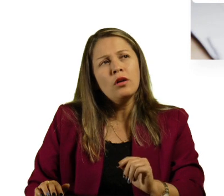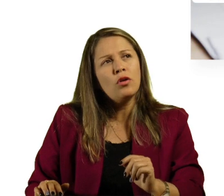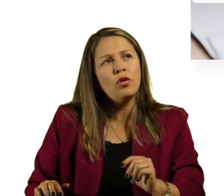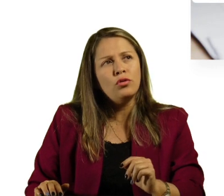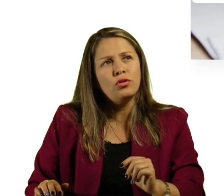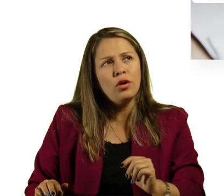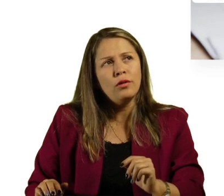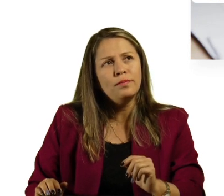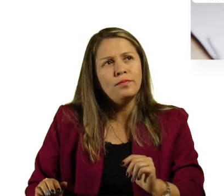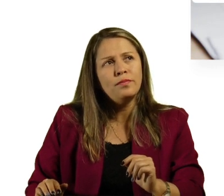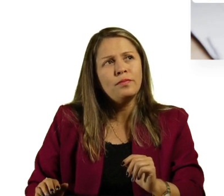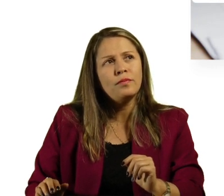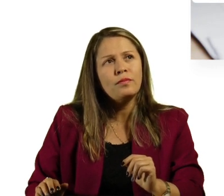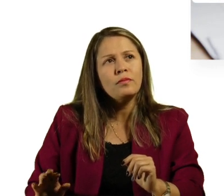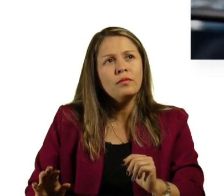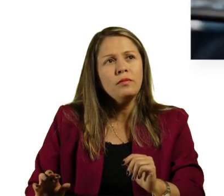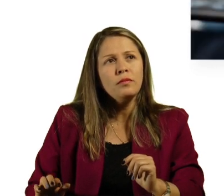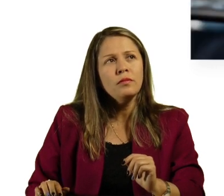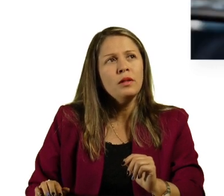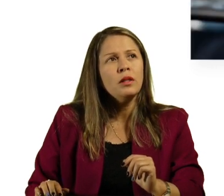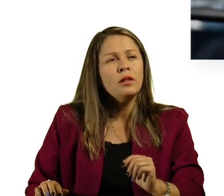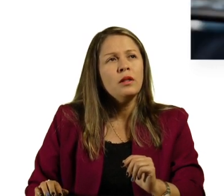y control.